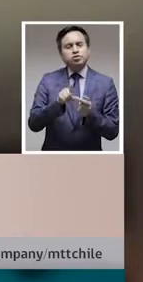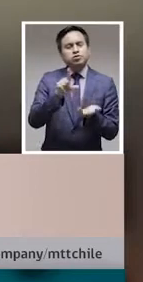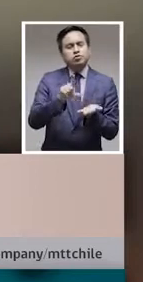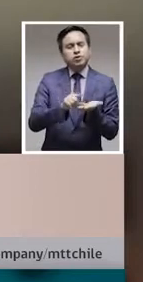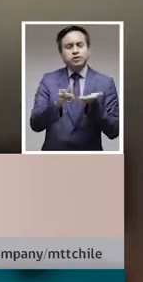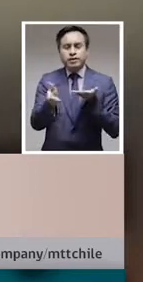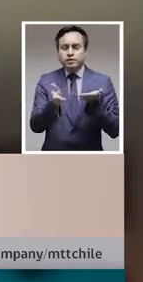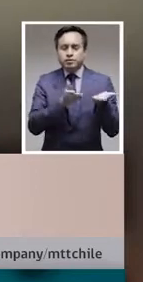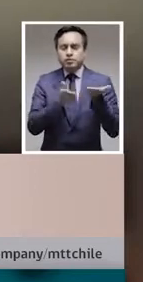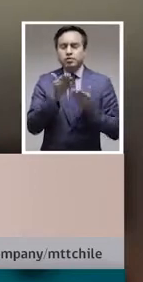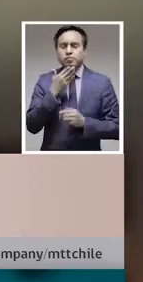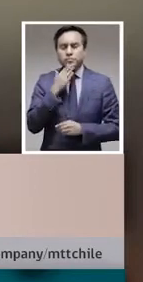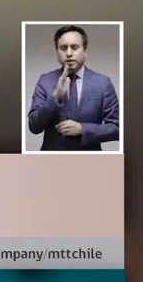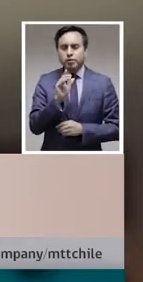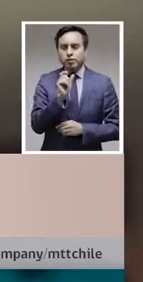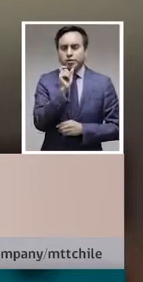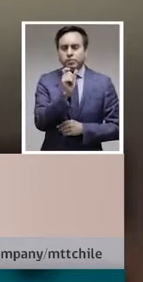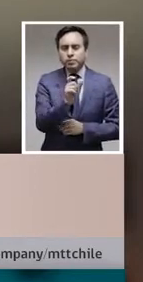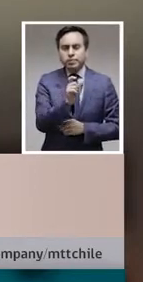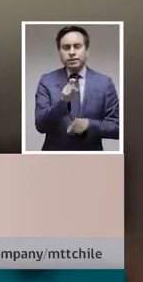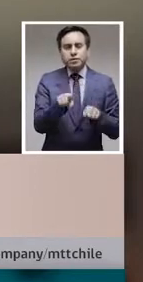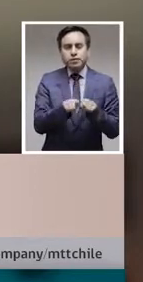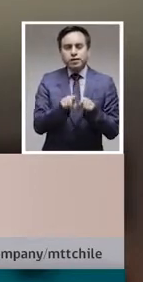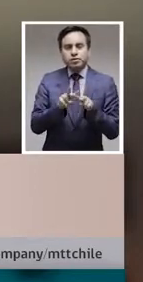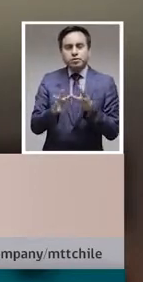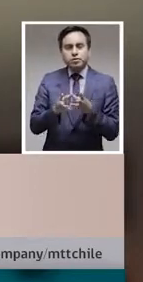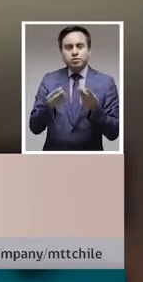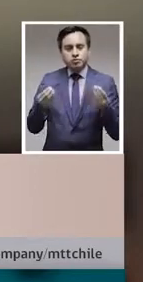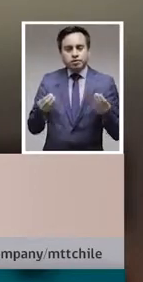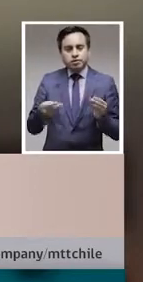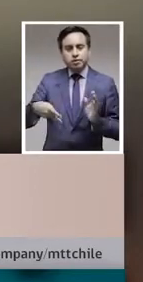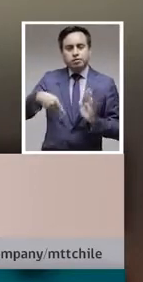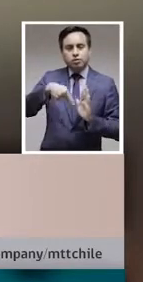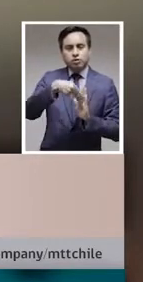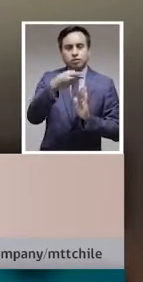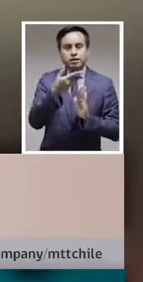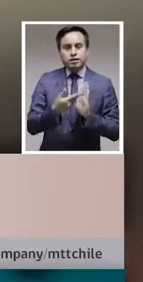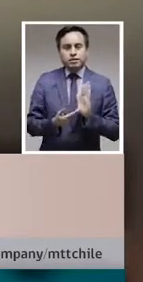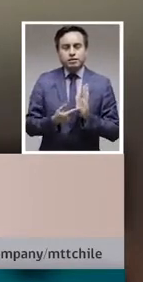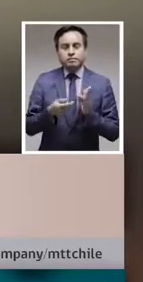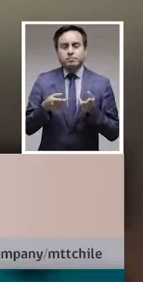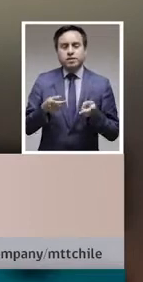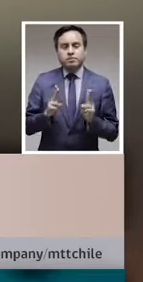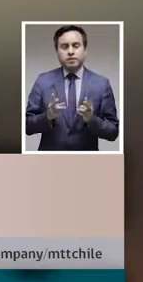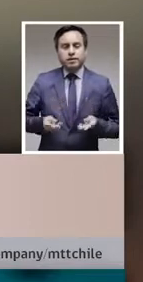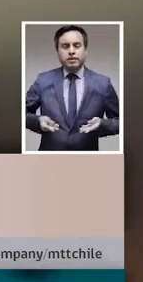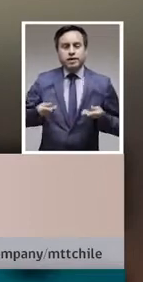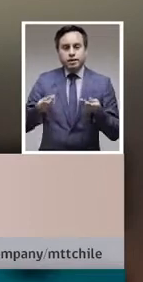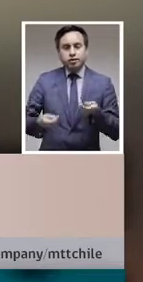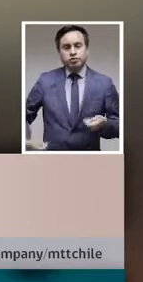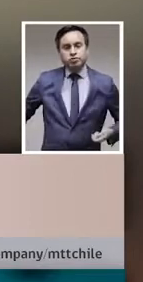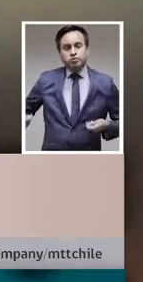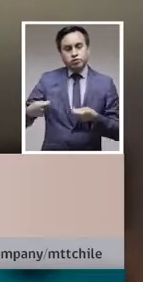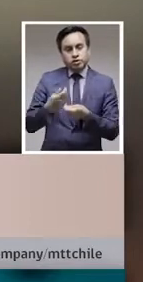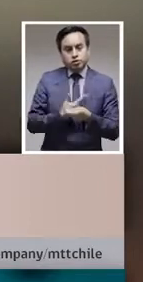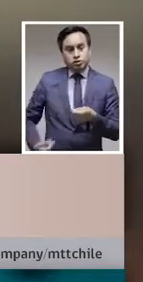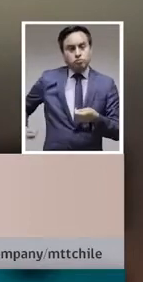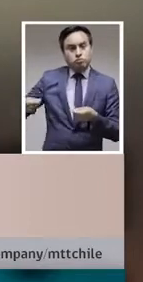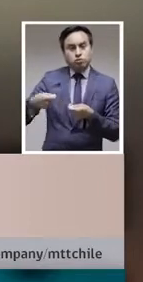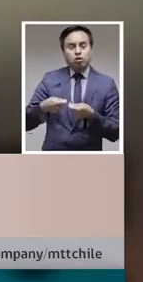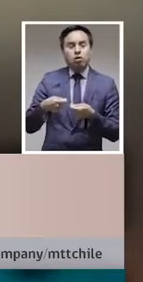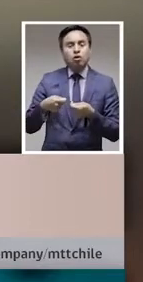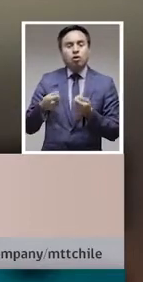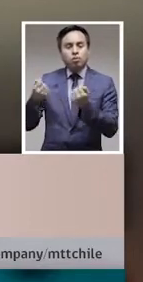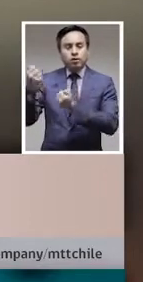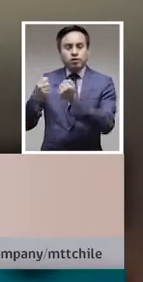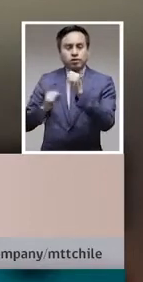servicio responde mejor. Son soluciones normativas que permiten entregar un subsidio a operadores de